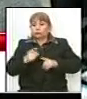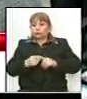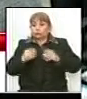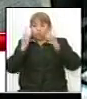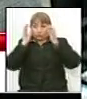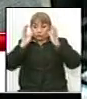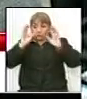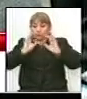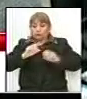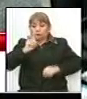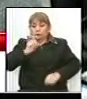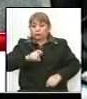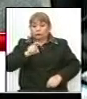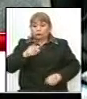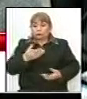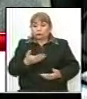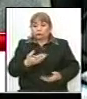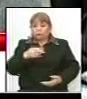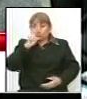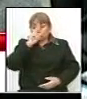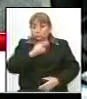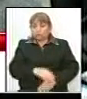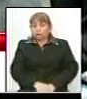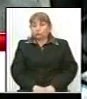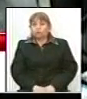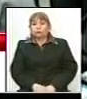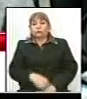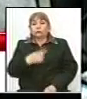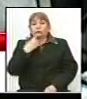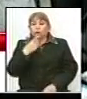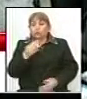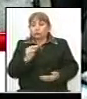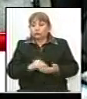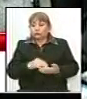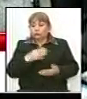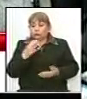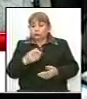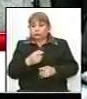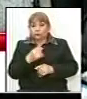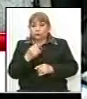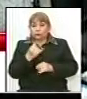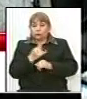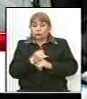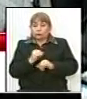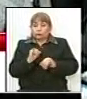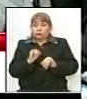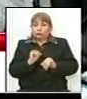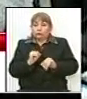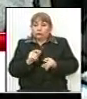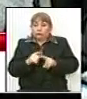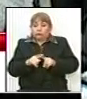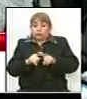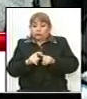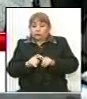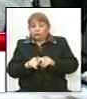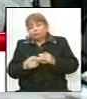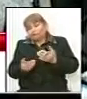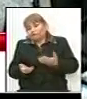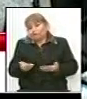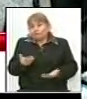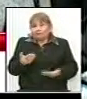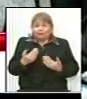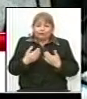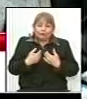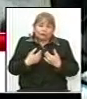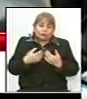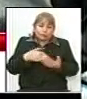a la condición de salud del paciente, porque va a ser muy diferente ese adulto mayor independiente, que todavía está autoválido, que no tiene mucha